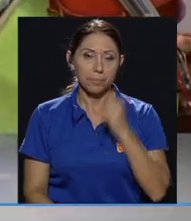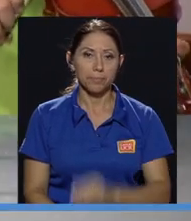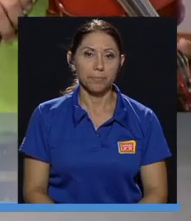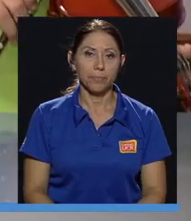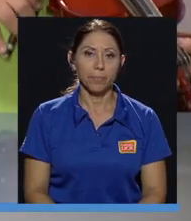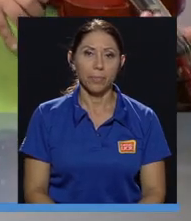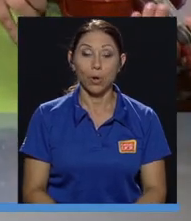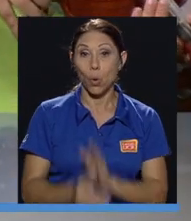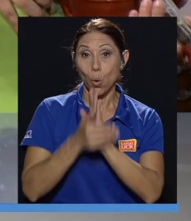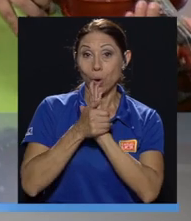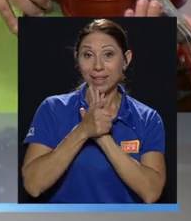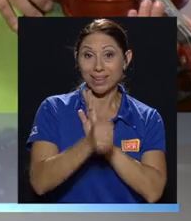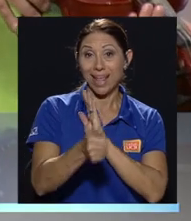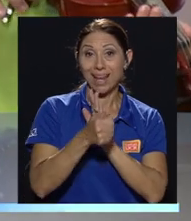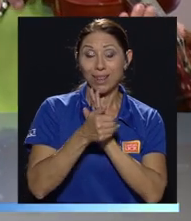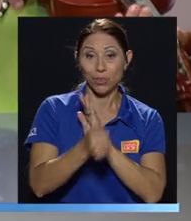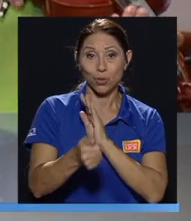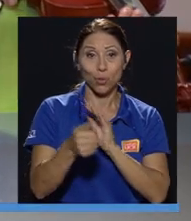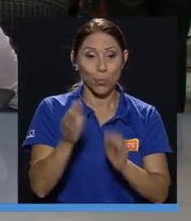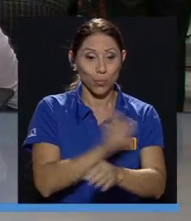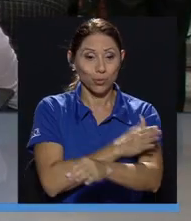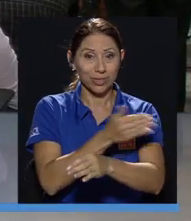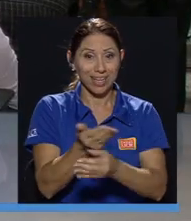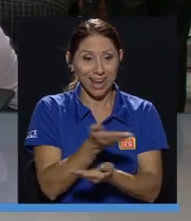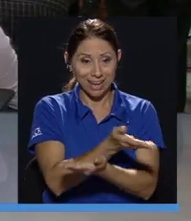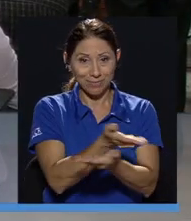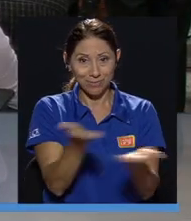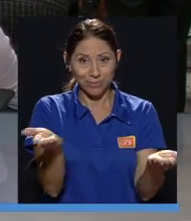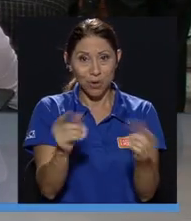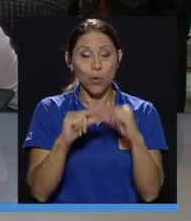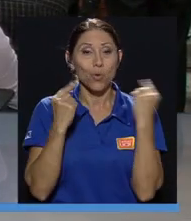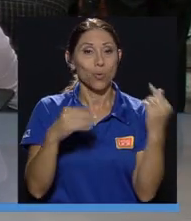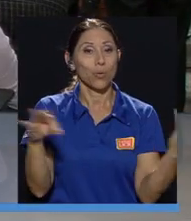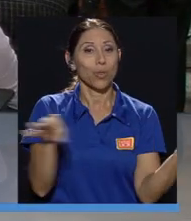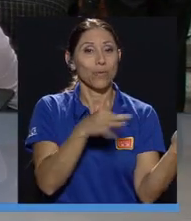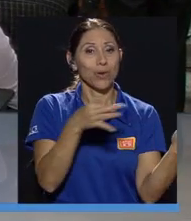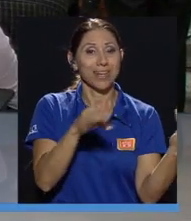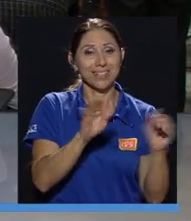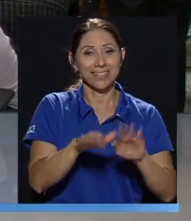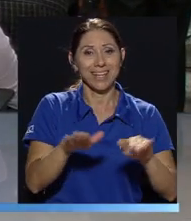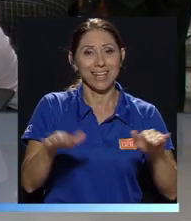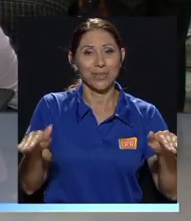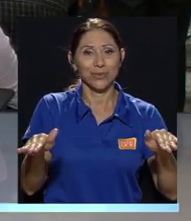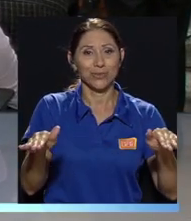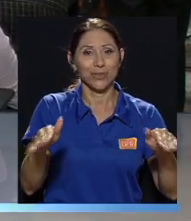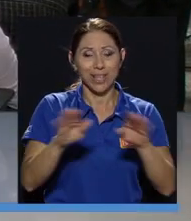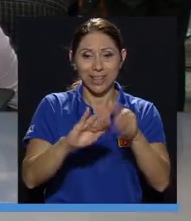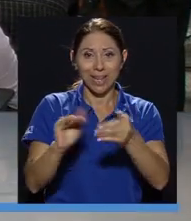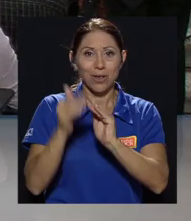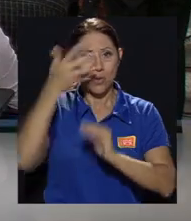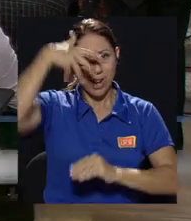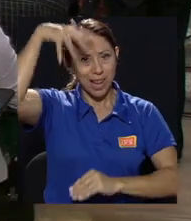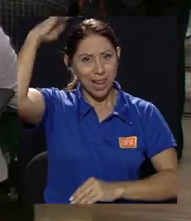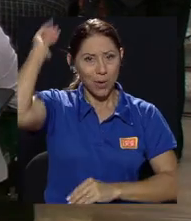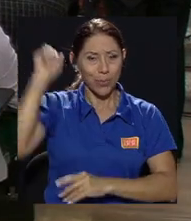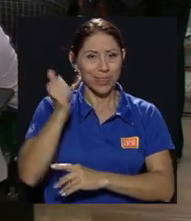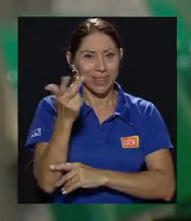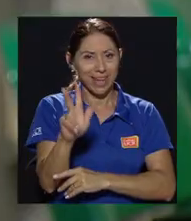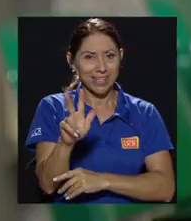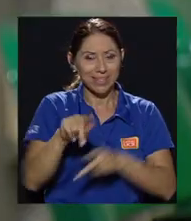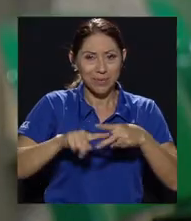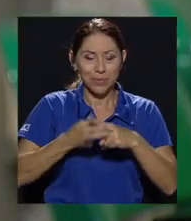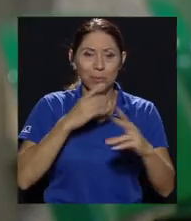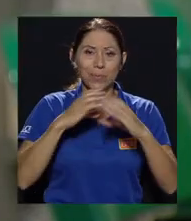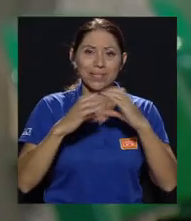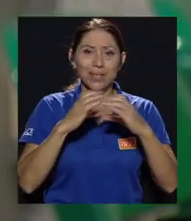Con el talento musical de los Leoncitos, un grupo de violines de niños de la León 13, arrancó el conversatorio Principales